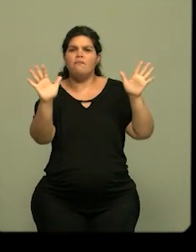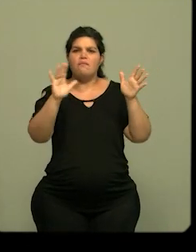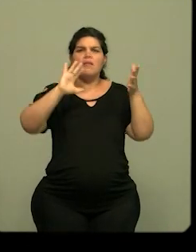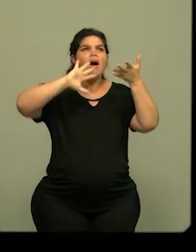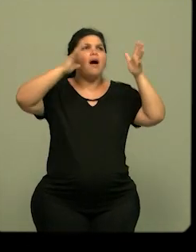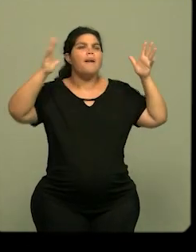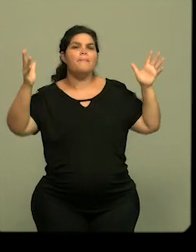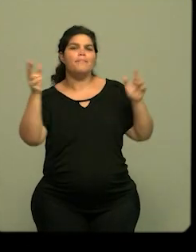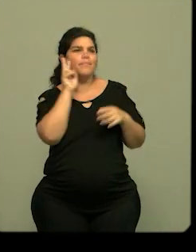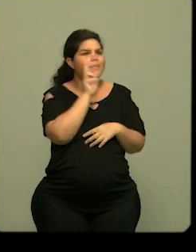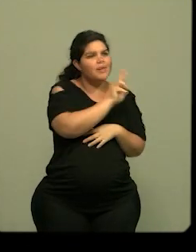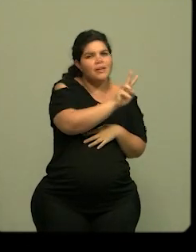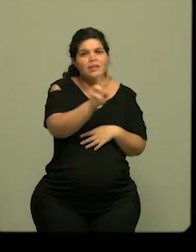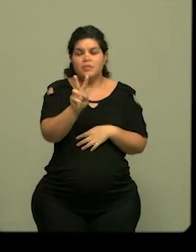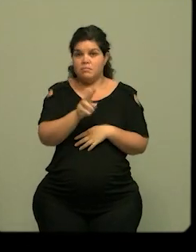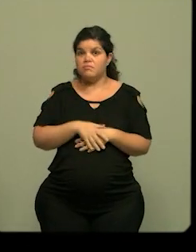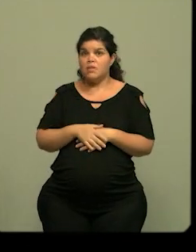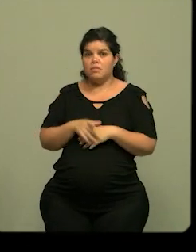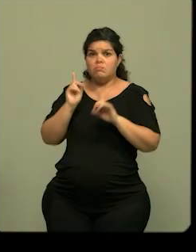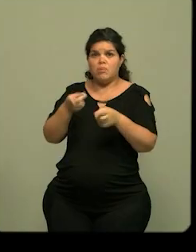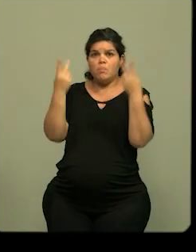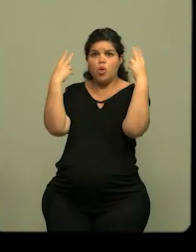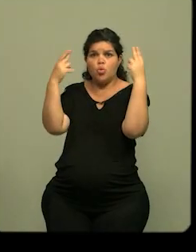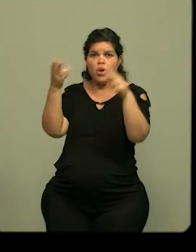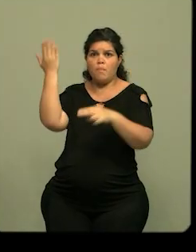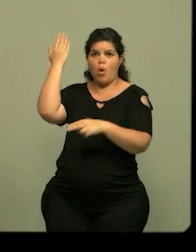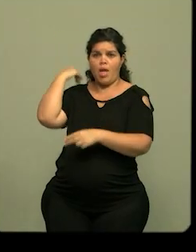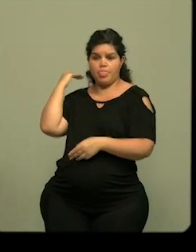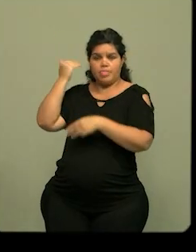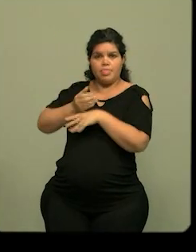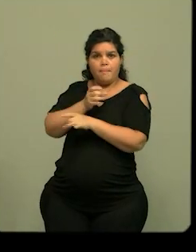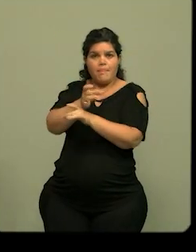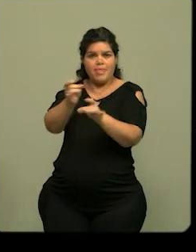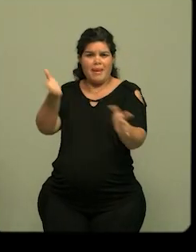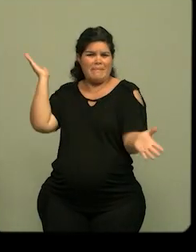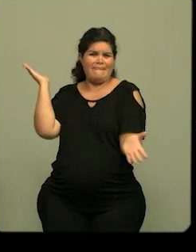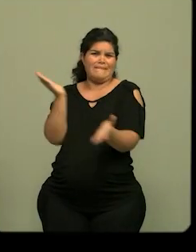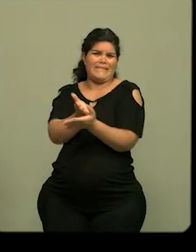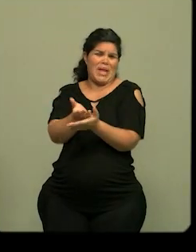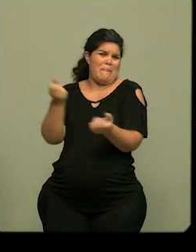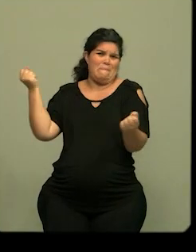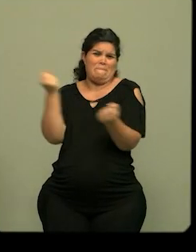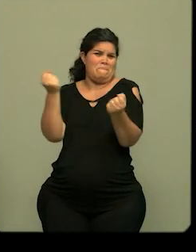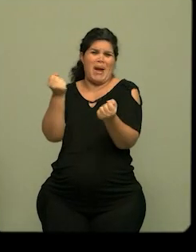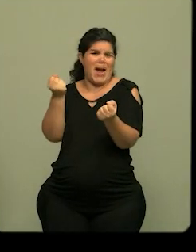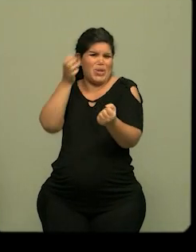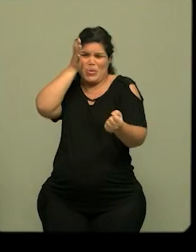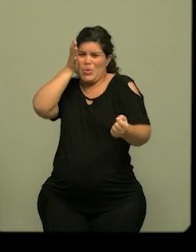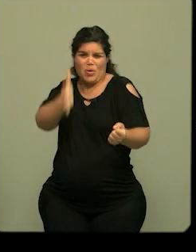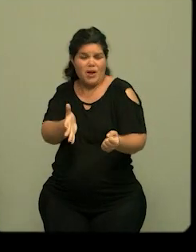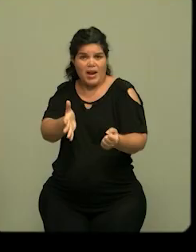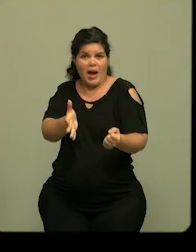porque claramente fue uno de los sectores más castigados por el tema de esto de estar encerrados, como se decía,